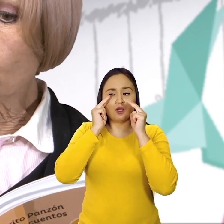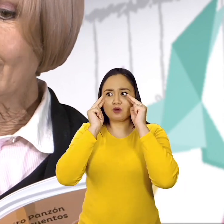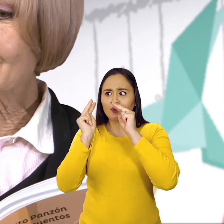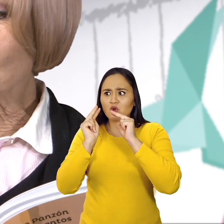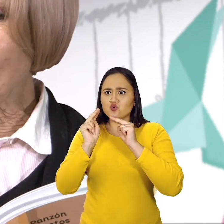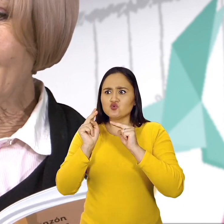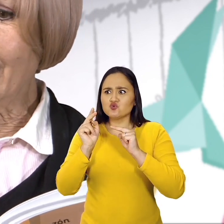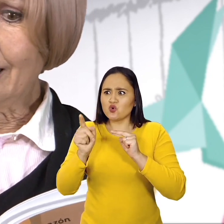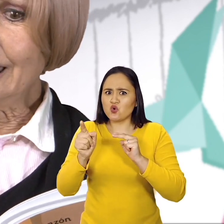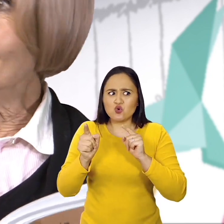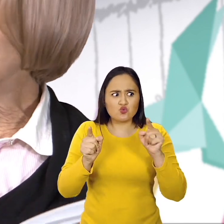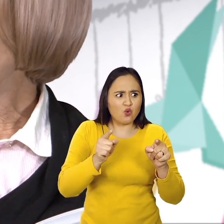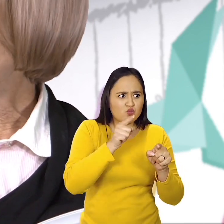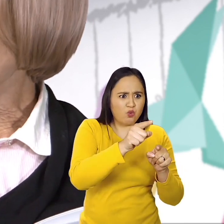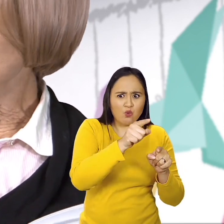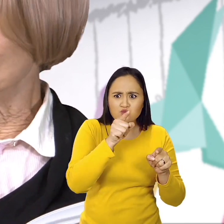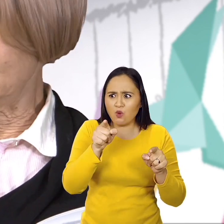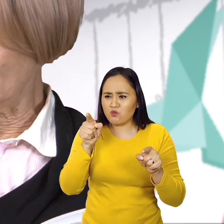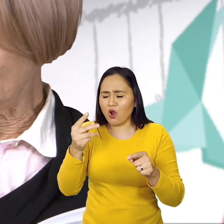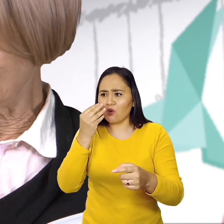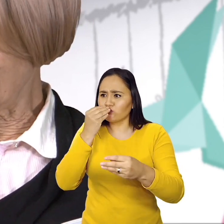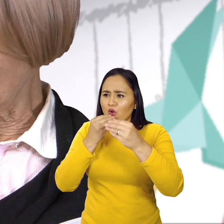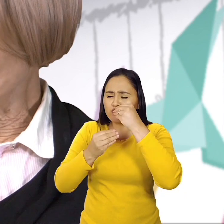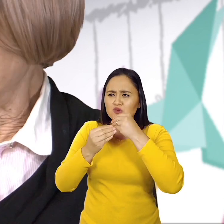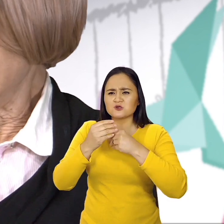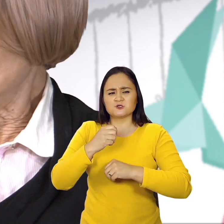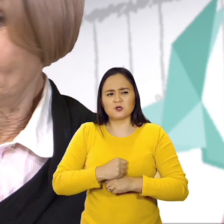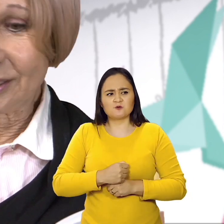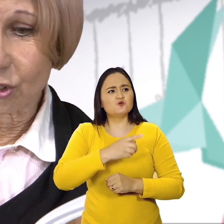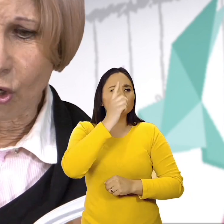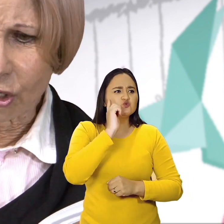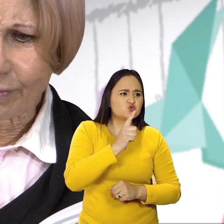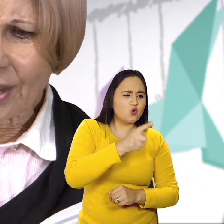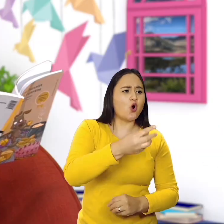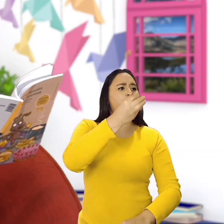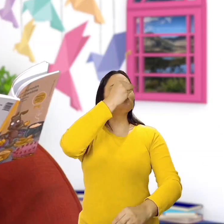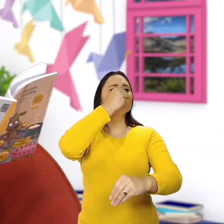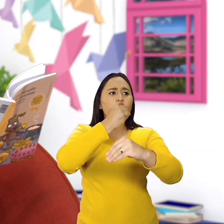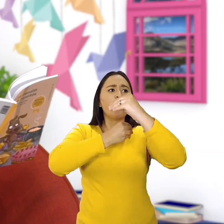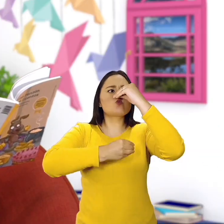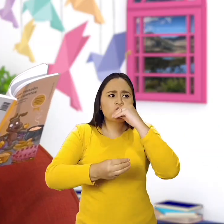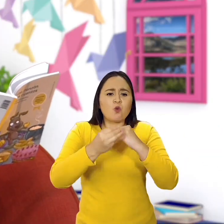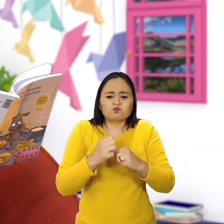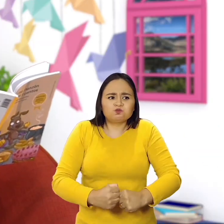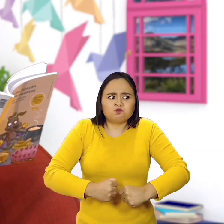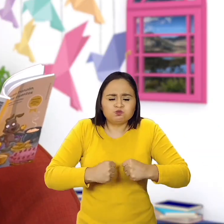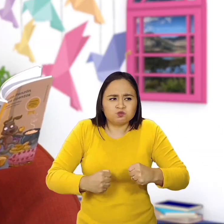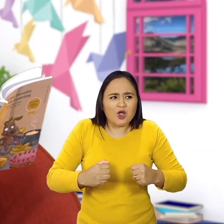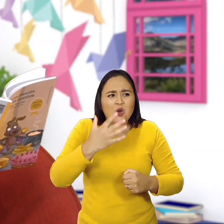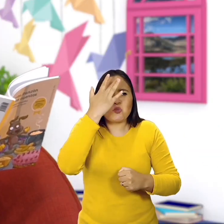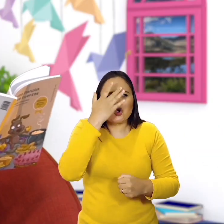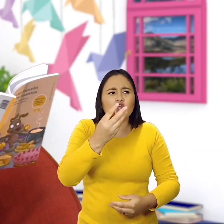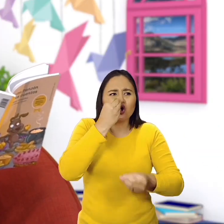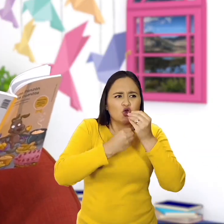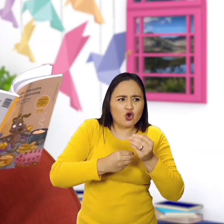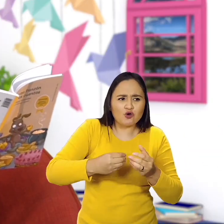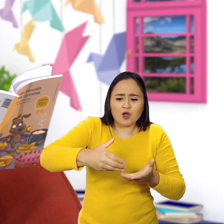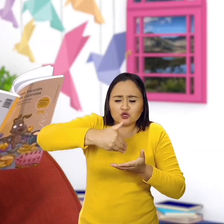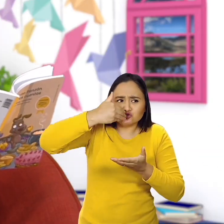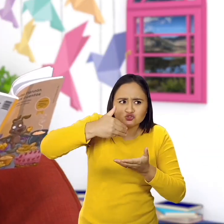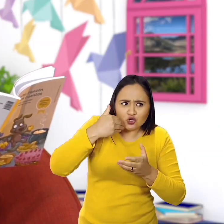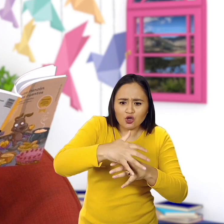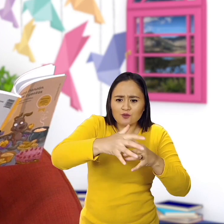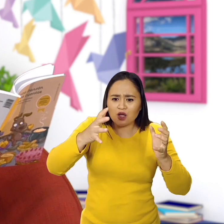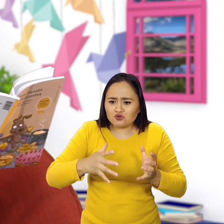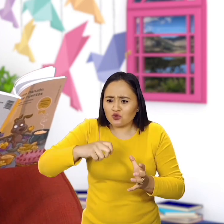regresó de la escuela y vio lo que se había tragado Perrito Panzón. Eres un tragón, perrito